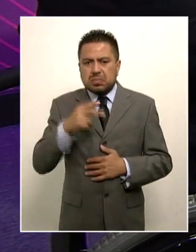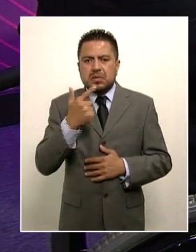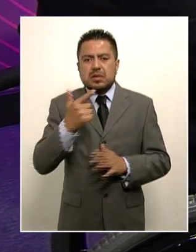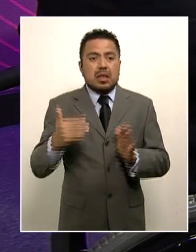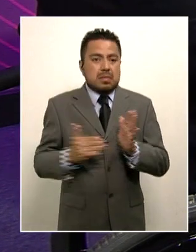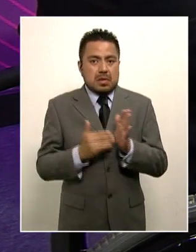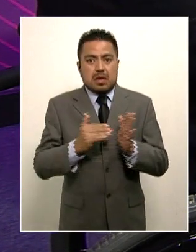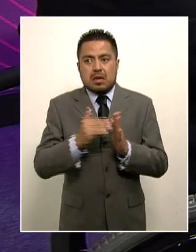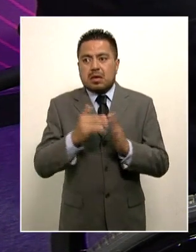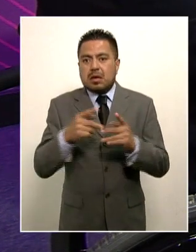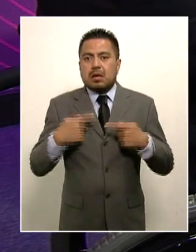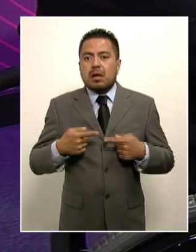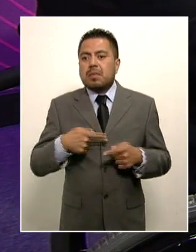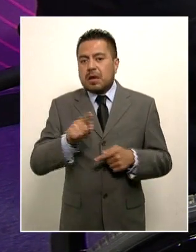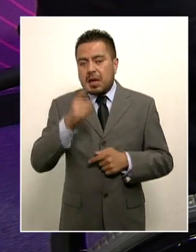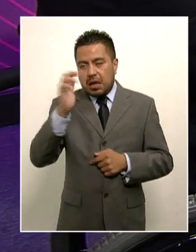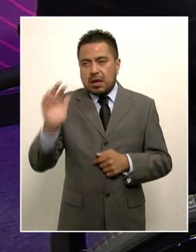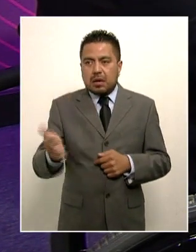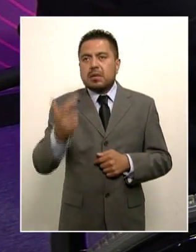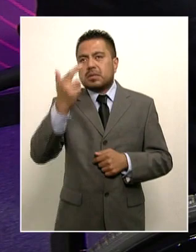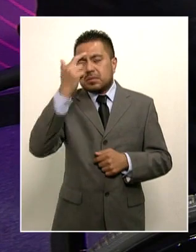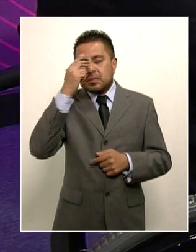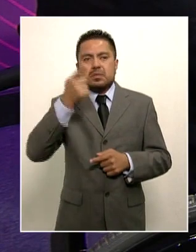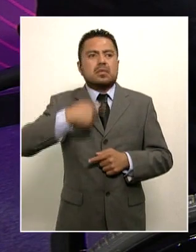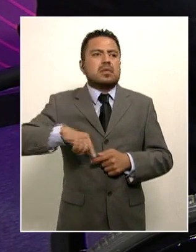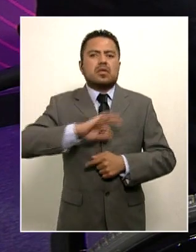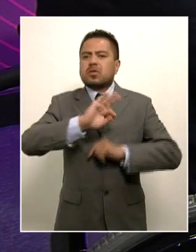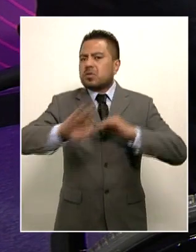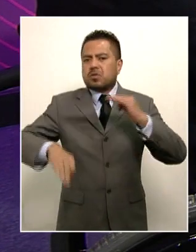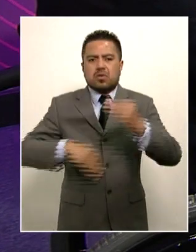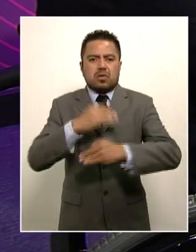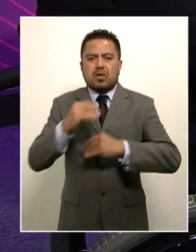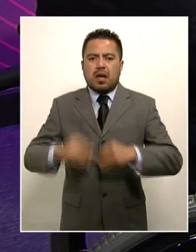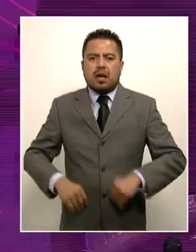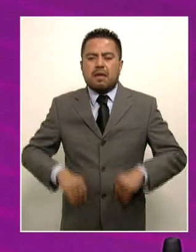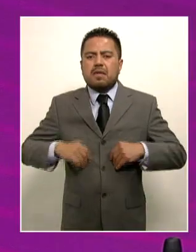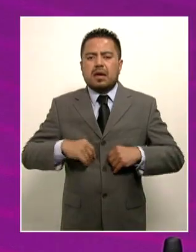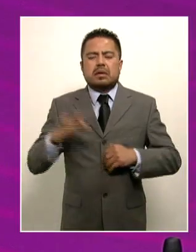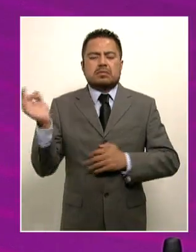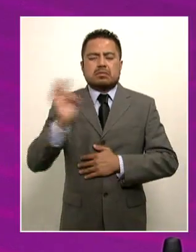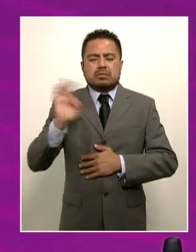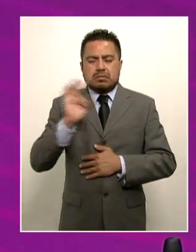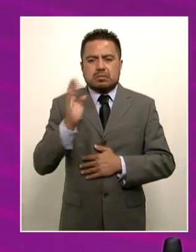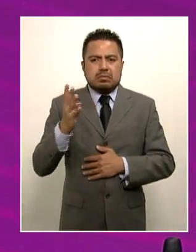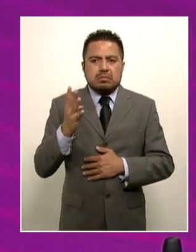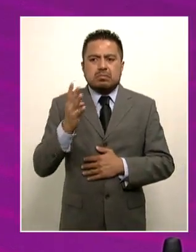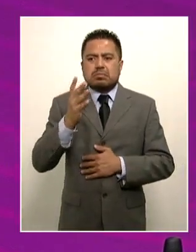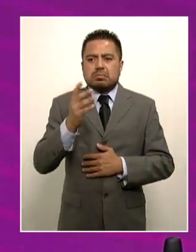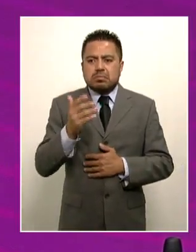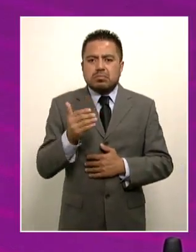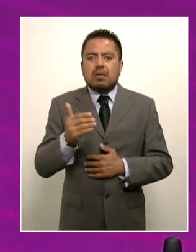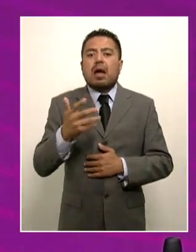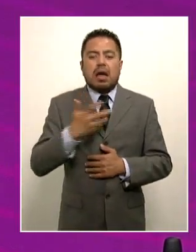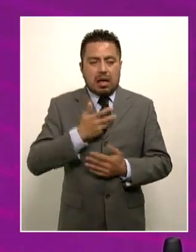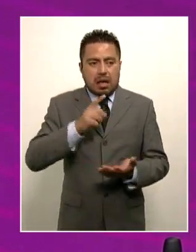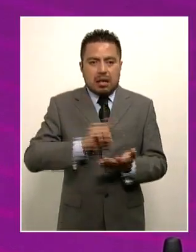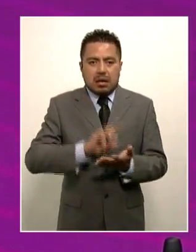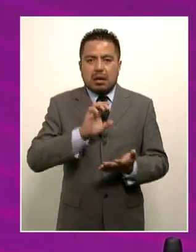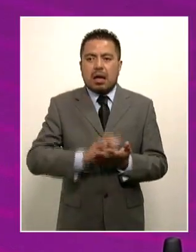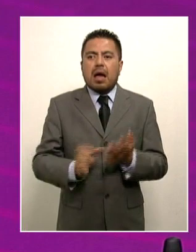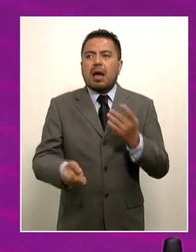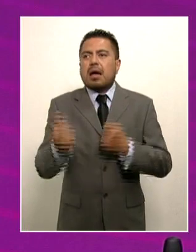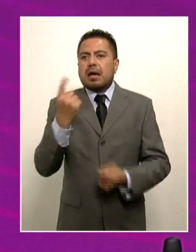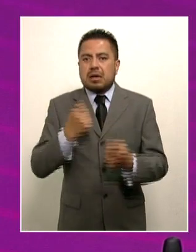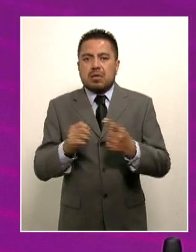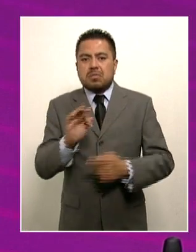7 millones, pero pues hay que recordar que todos en la vida, en algún momento dado de su vida, tendrán alguna